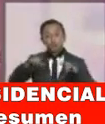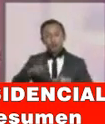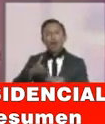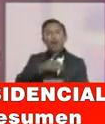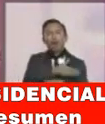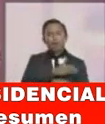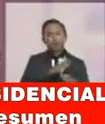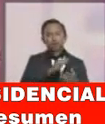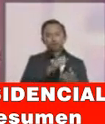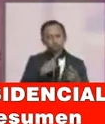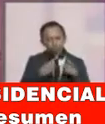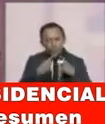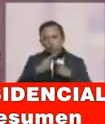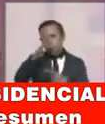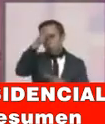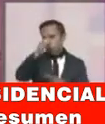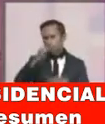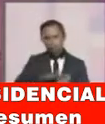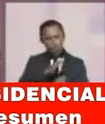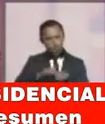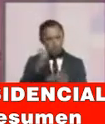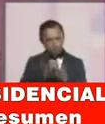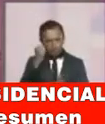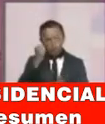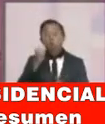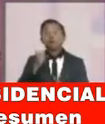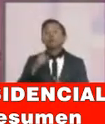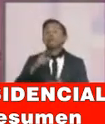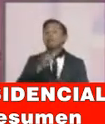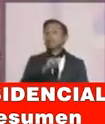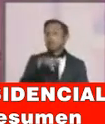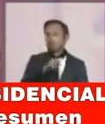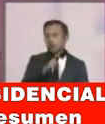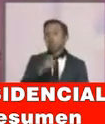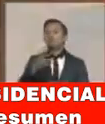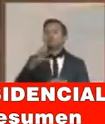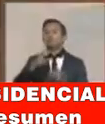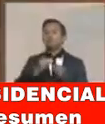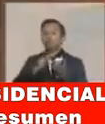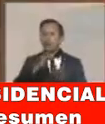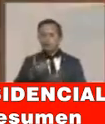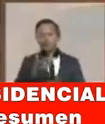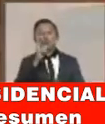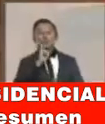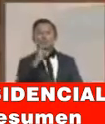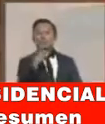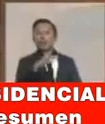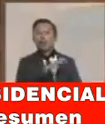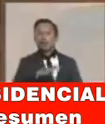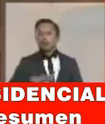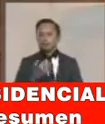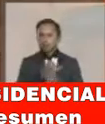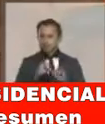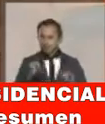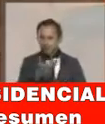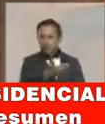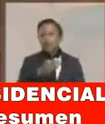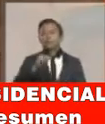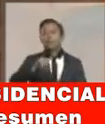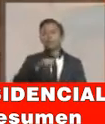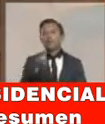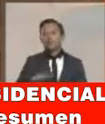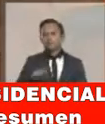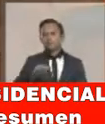llegar a Palacio Nacional. Margarita Zavala, José Antonio Meade, Ricardo Anaya, López Obrador y